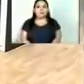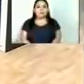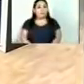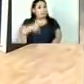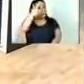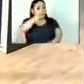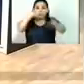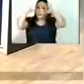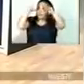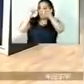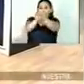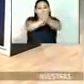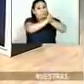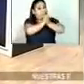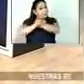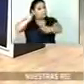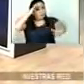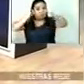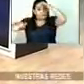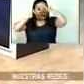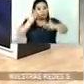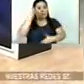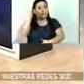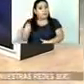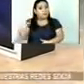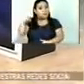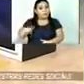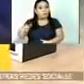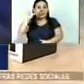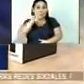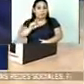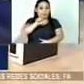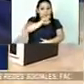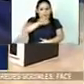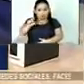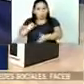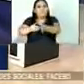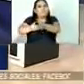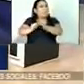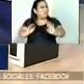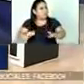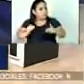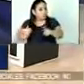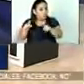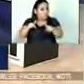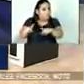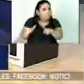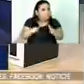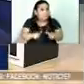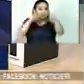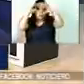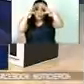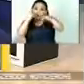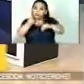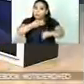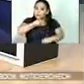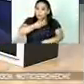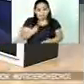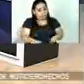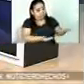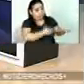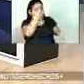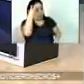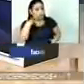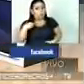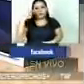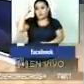Muy buenas noches, un gusto saludarles en el día lunes, estamos comenzando la semana y estamos listos para presentarles Hechos, Emisión Estelar. Roxana, buenas